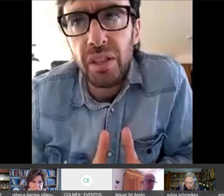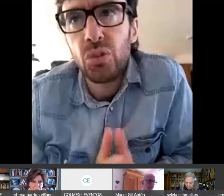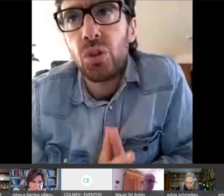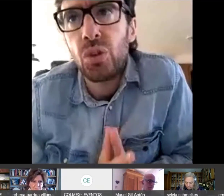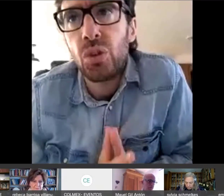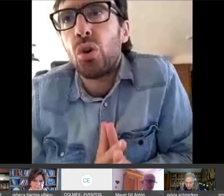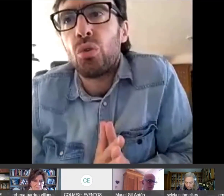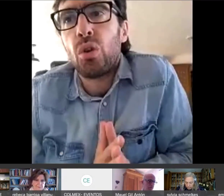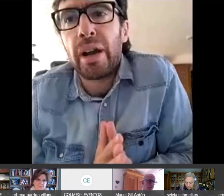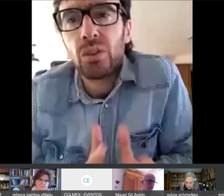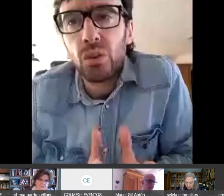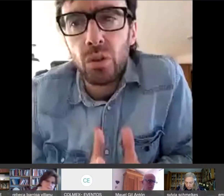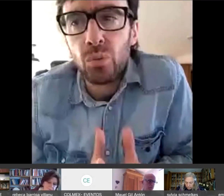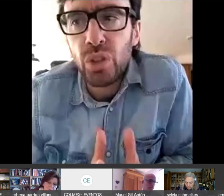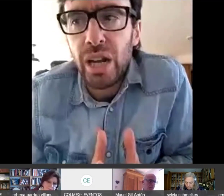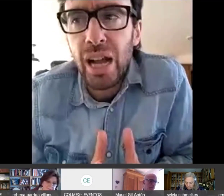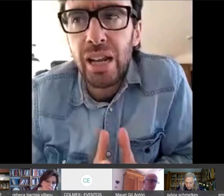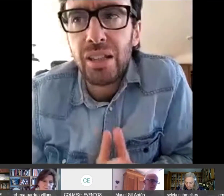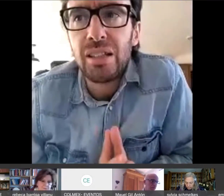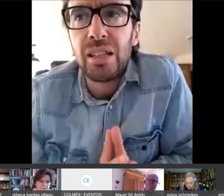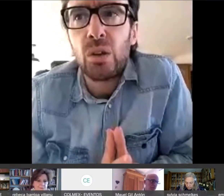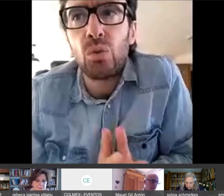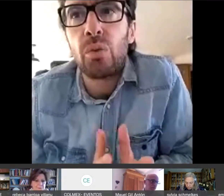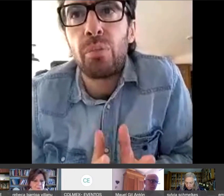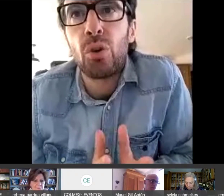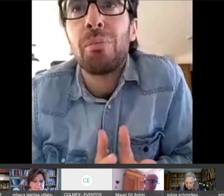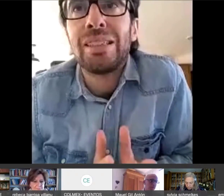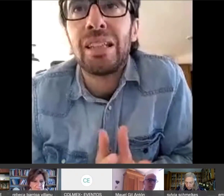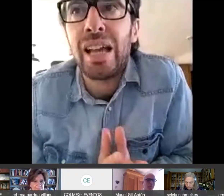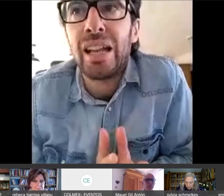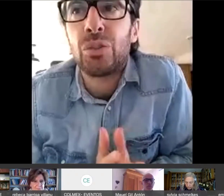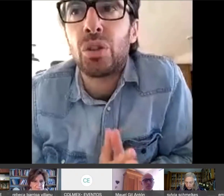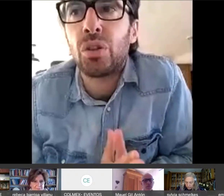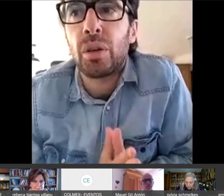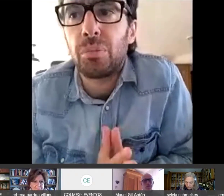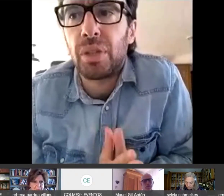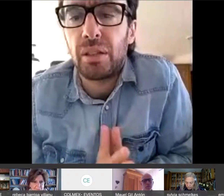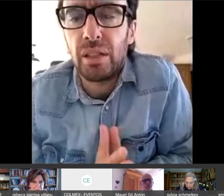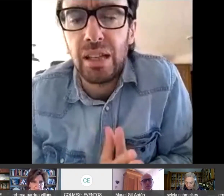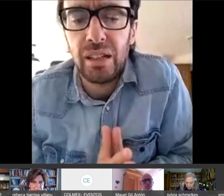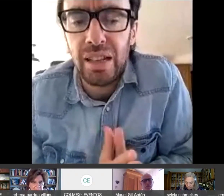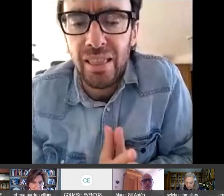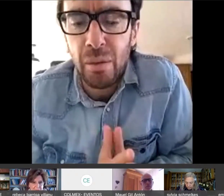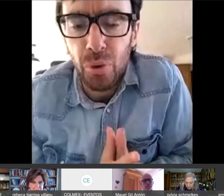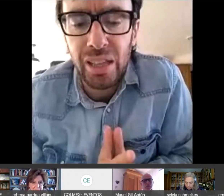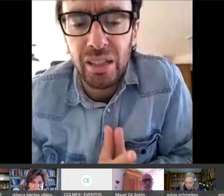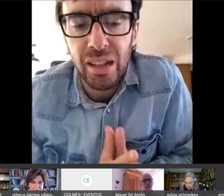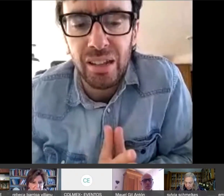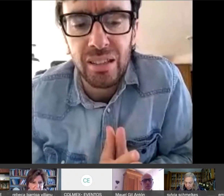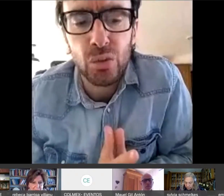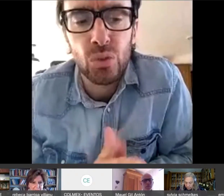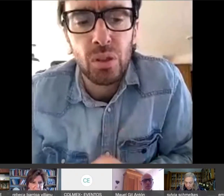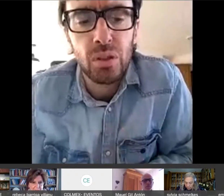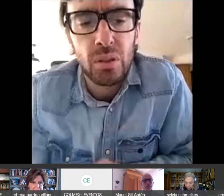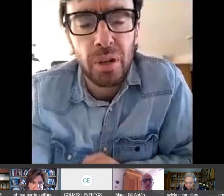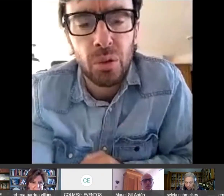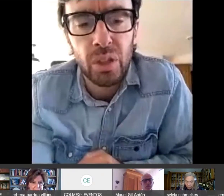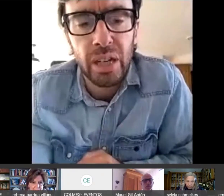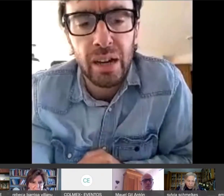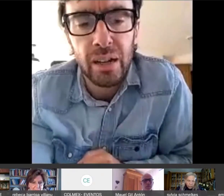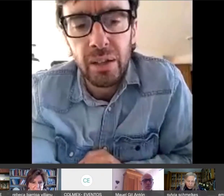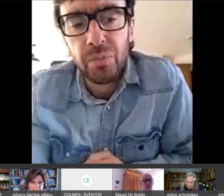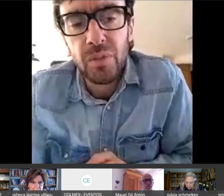un edificio, unos maestros con muchas ganas y algunos pocos materiales. Yo digo que nada puede quitarse de eso